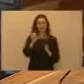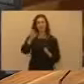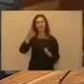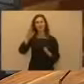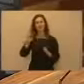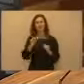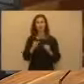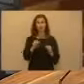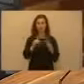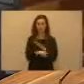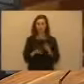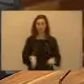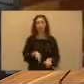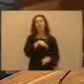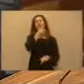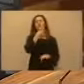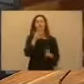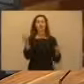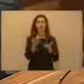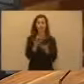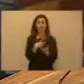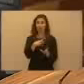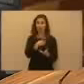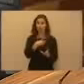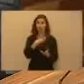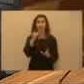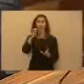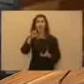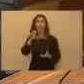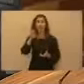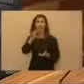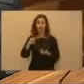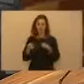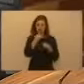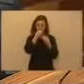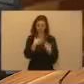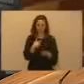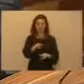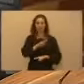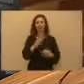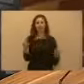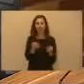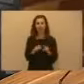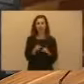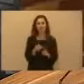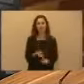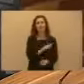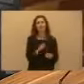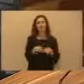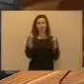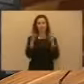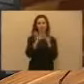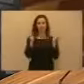estaba provocando el colapso del servicio de emergencias y la incapacidad de Delcorro para negociar, la respuesta que dieron ustedes fue tensar la cuerda hasta la ruptura de las